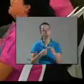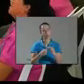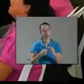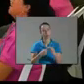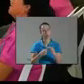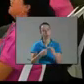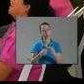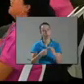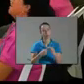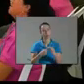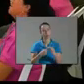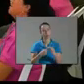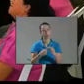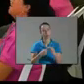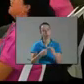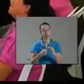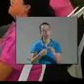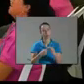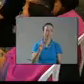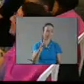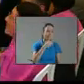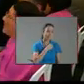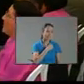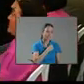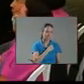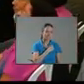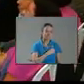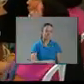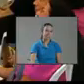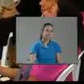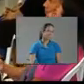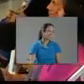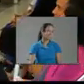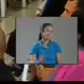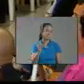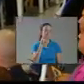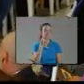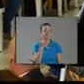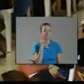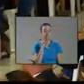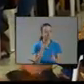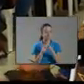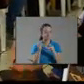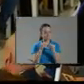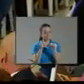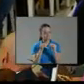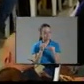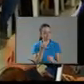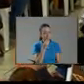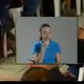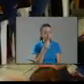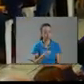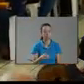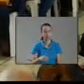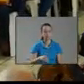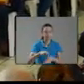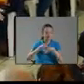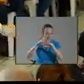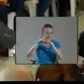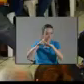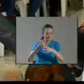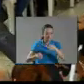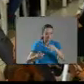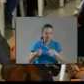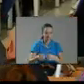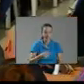ellos todos estos días. Toda esta semana que empezará, proclamamos su bendición. Proclamamos su